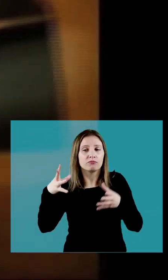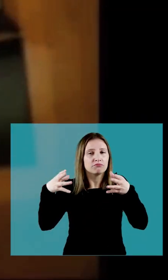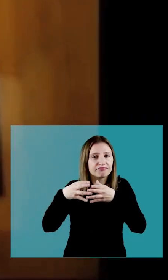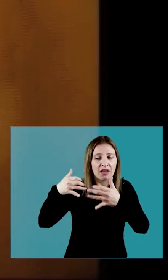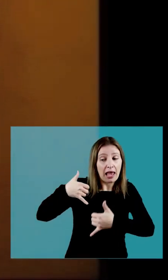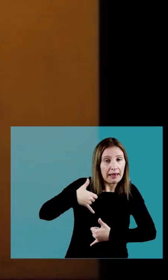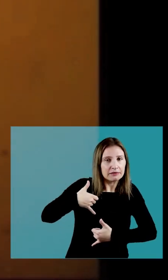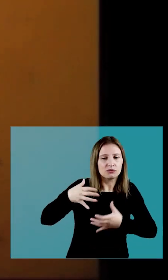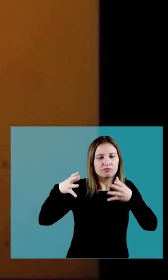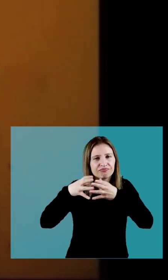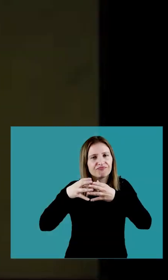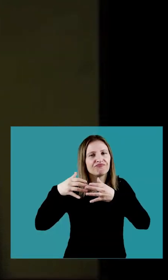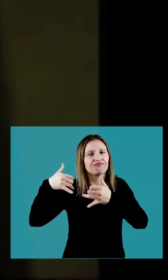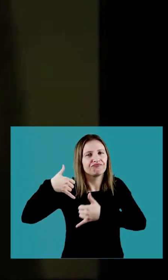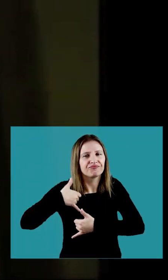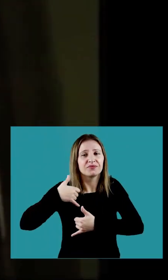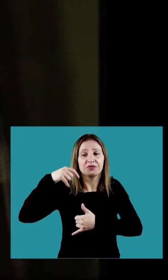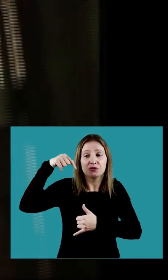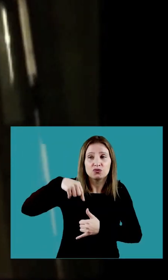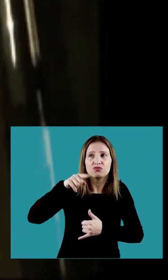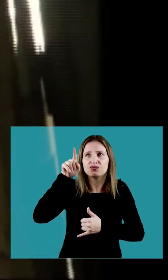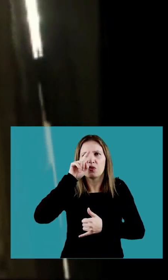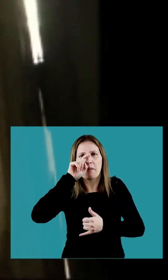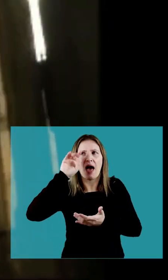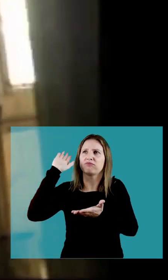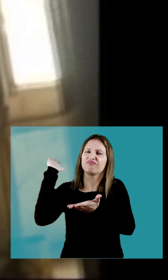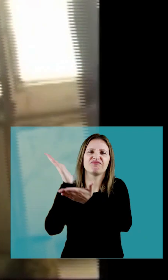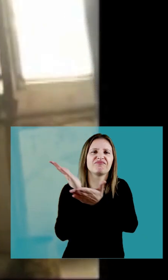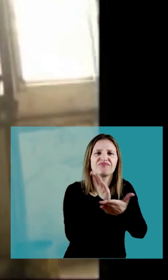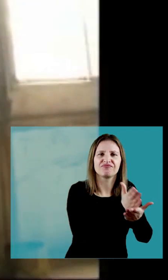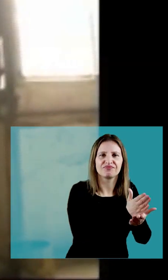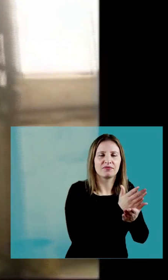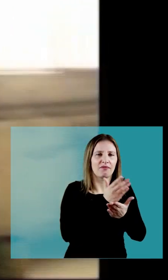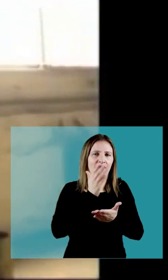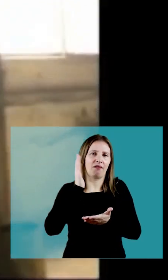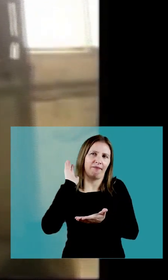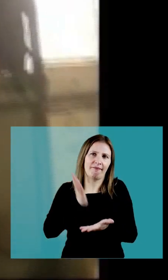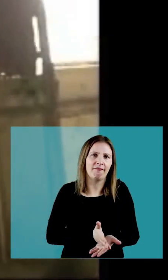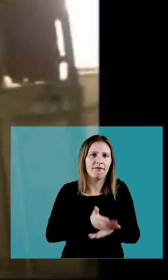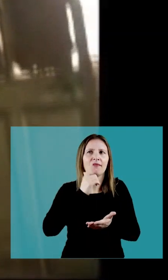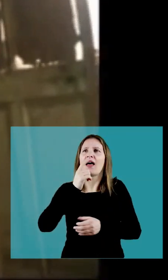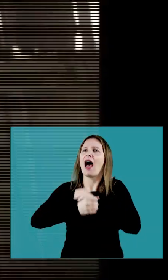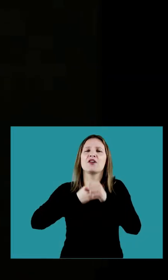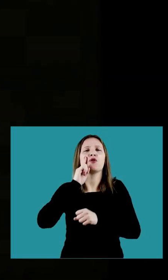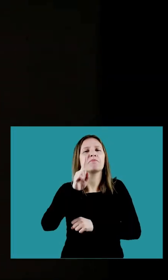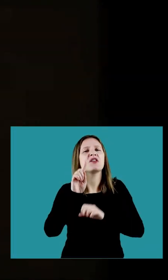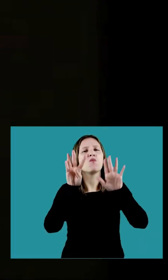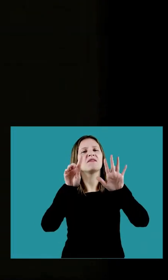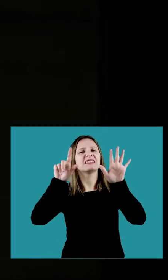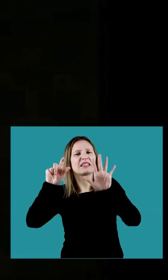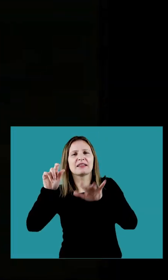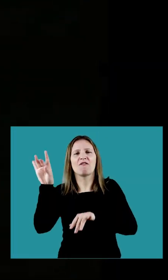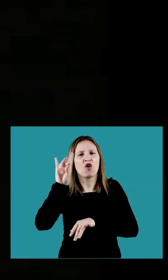Cono Sur para reprimir en cualquier país. Hay que pensar que en los años 70 Bolivia, Uruguay,